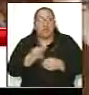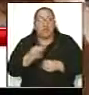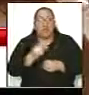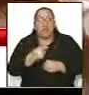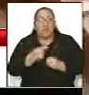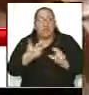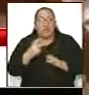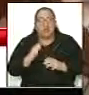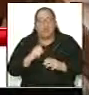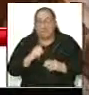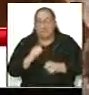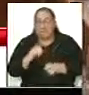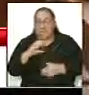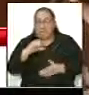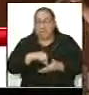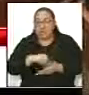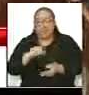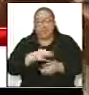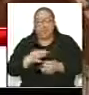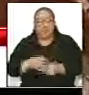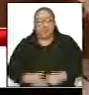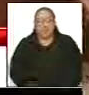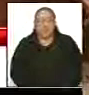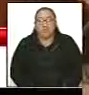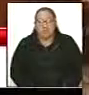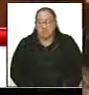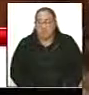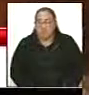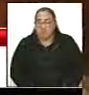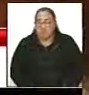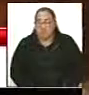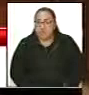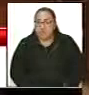180 capitales de provincia.